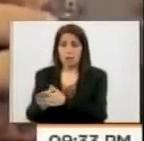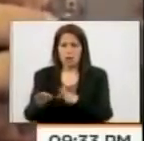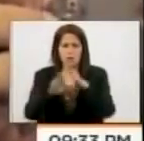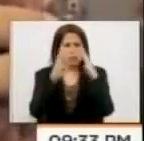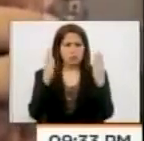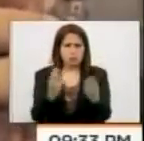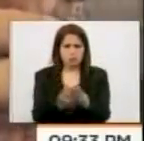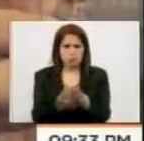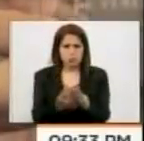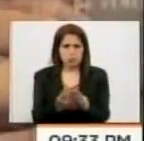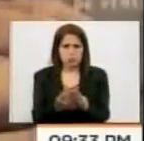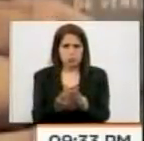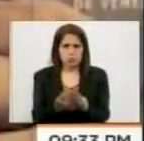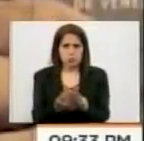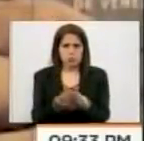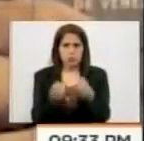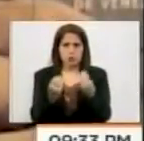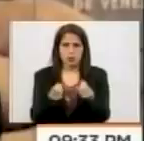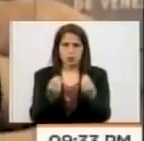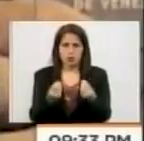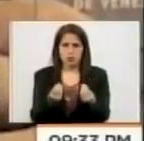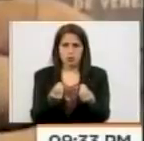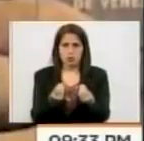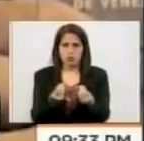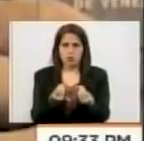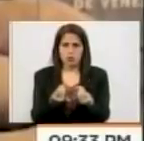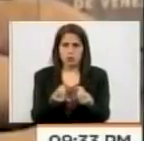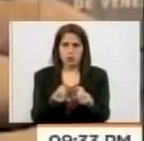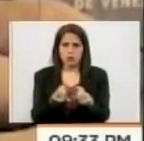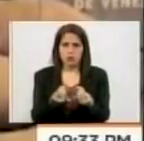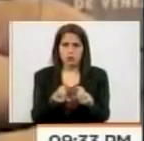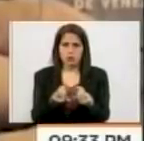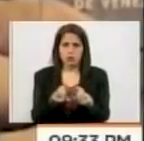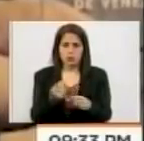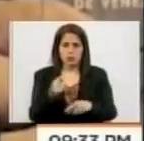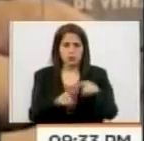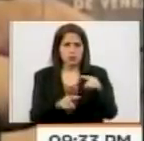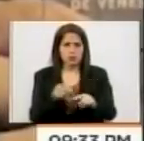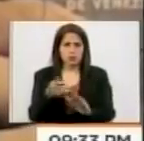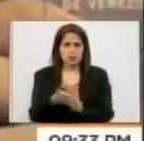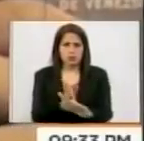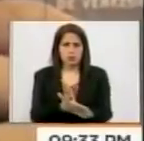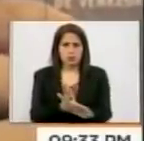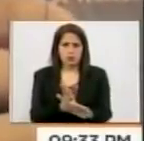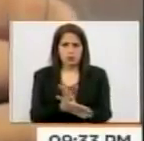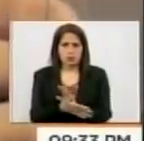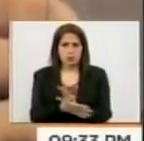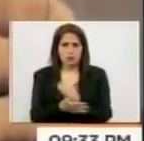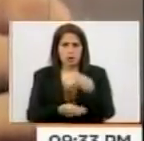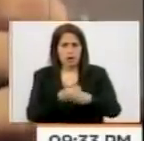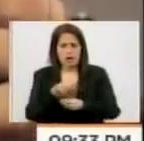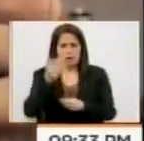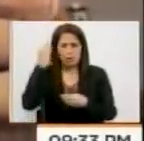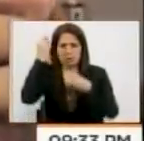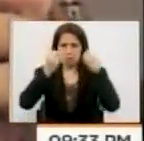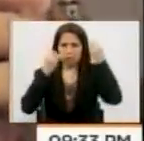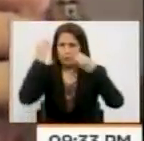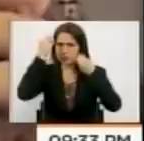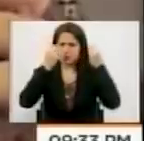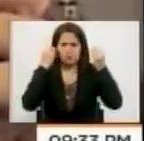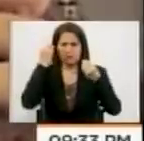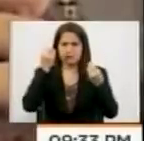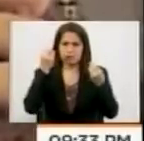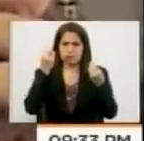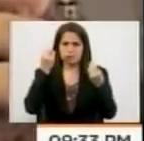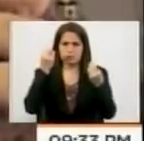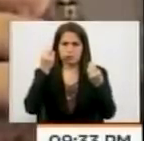también nos están escuchando. Sabemos que este programa pudiera generar algunas expectativas que trataremos de